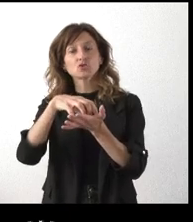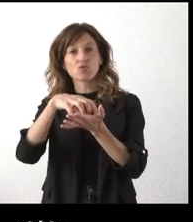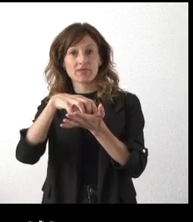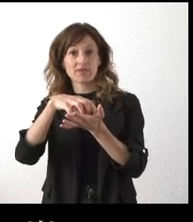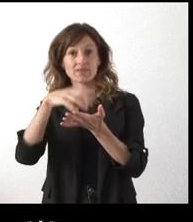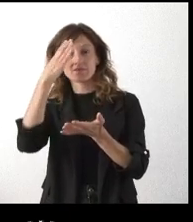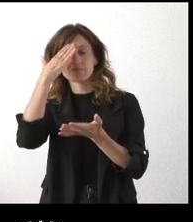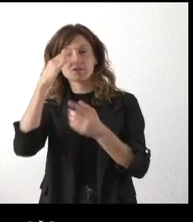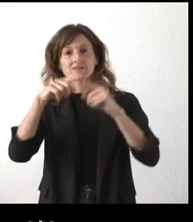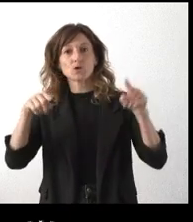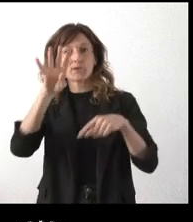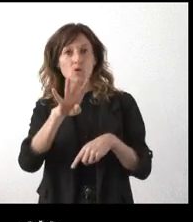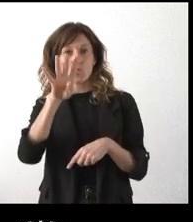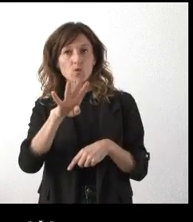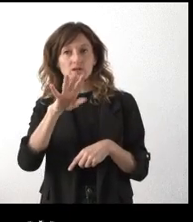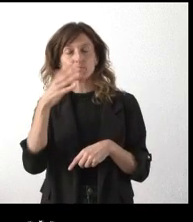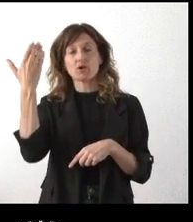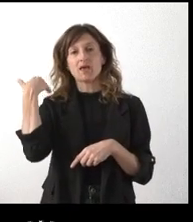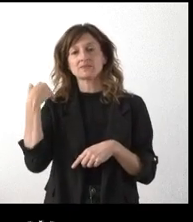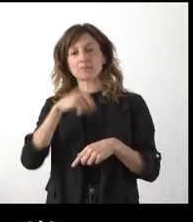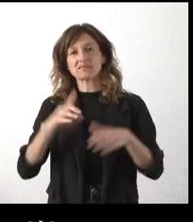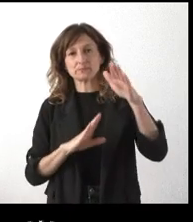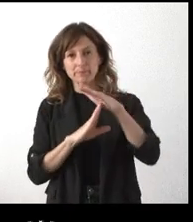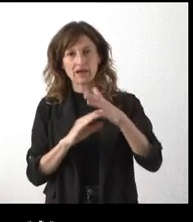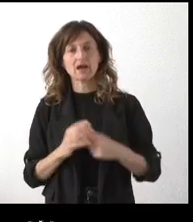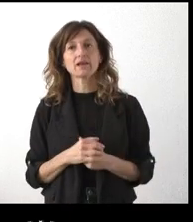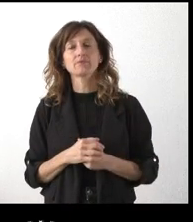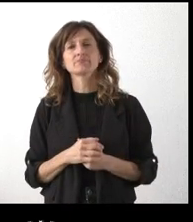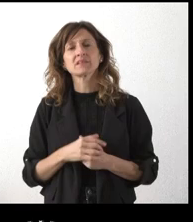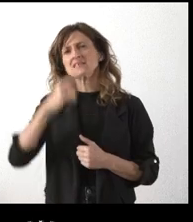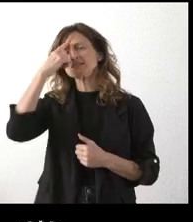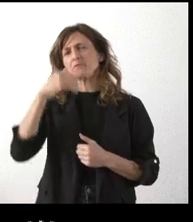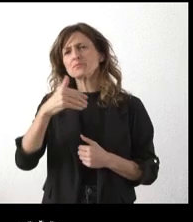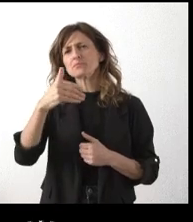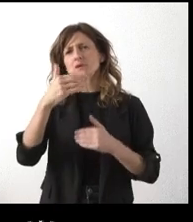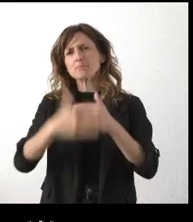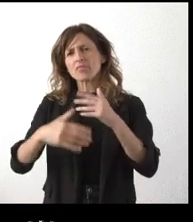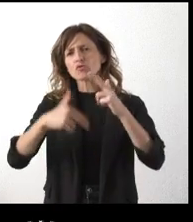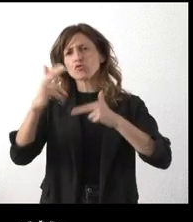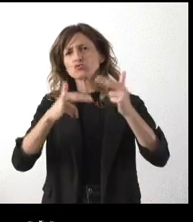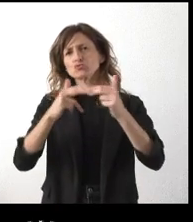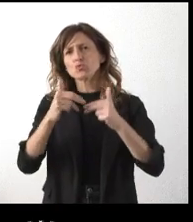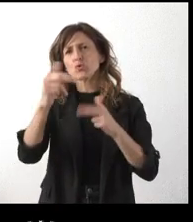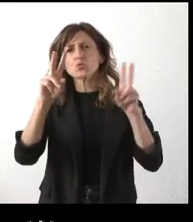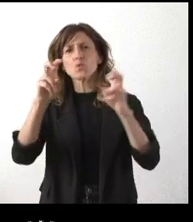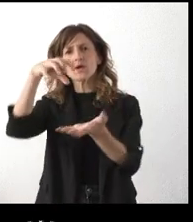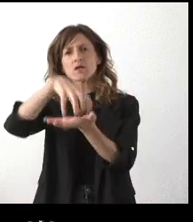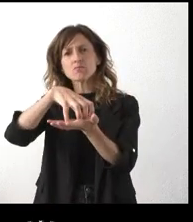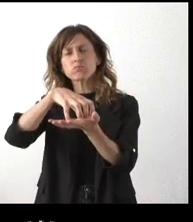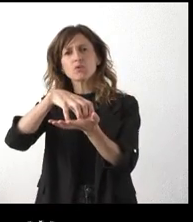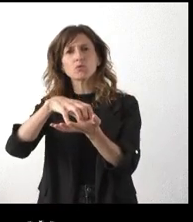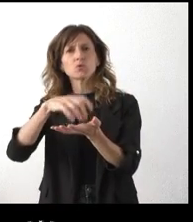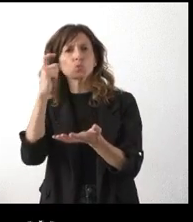Segovia 4 después de la paralización hace unos meses qué plazos se manejan ahora para la construcción del nuevo centro de salud de Segovia